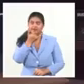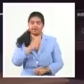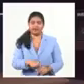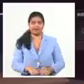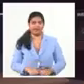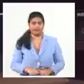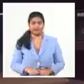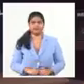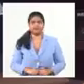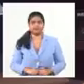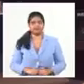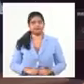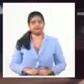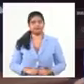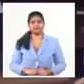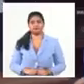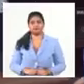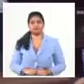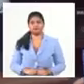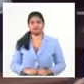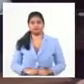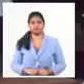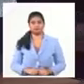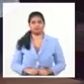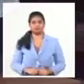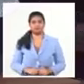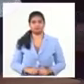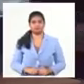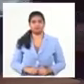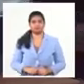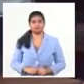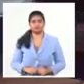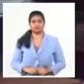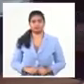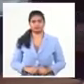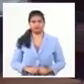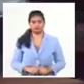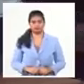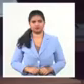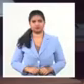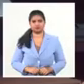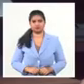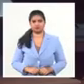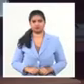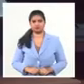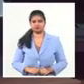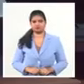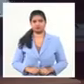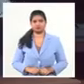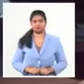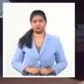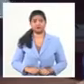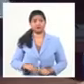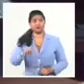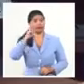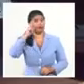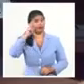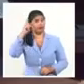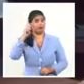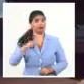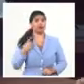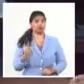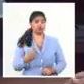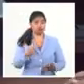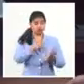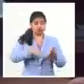generar su plena capacidad, y por otra parte con mucha inestabilidad y con mucha tensión para el trabajo. Y recuérdense que nosotros siempre habíamos